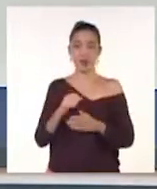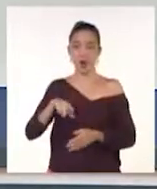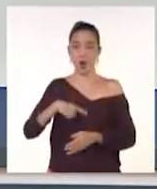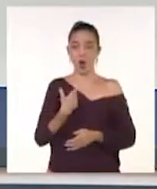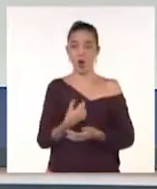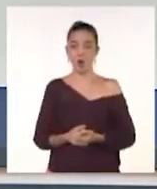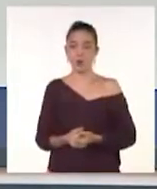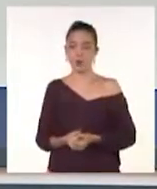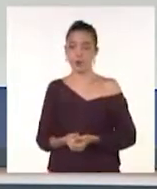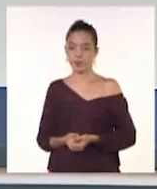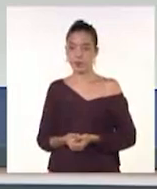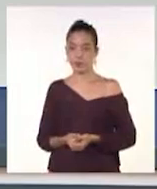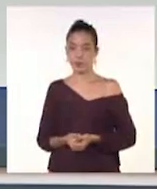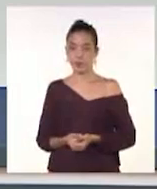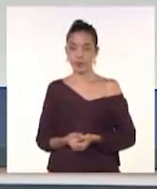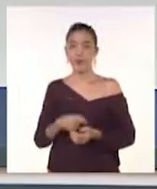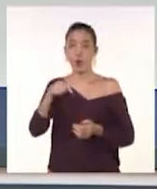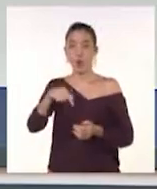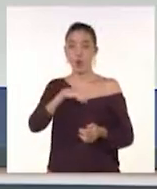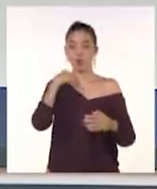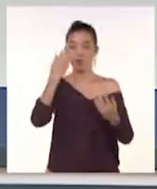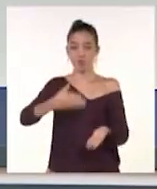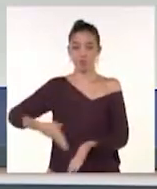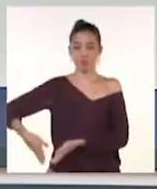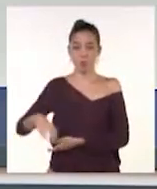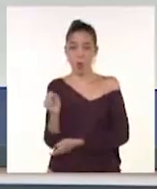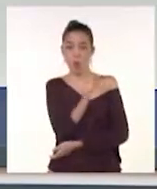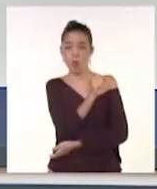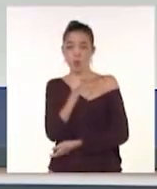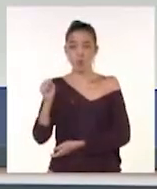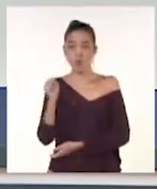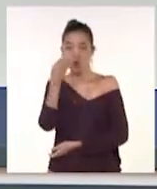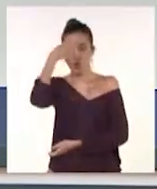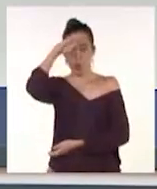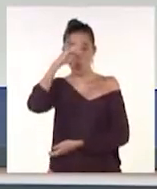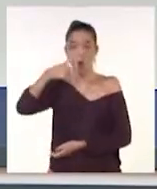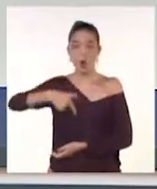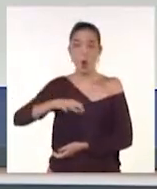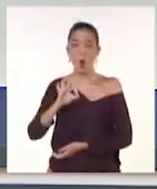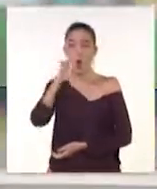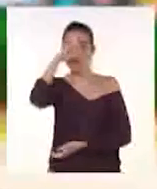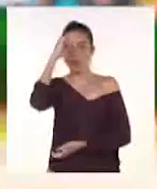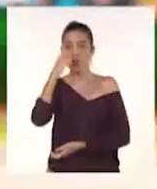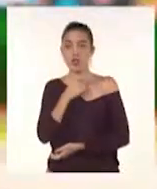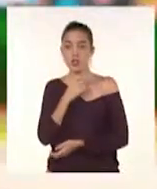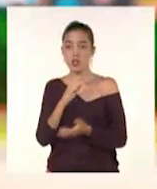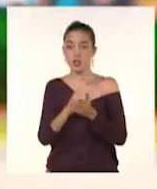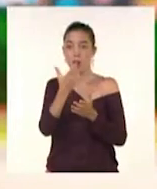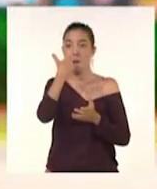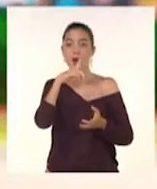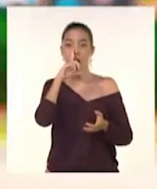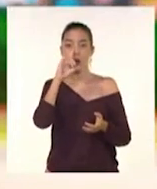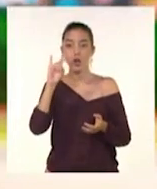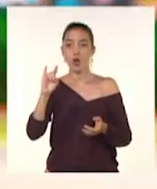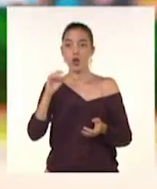de Miami, Florida, en Estados Unidos, el músico cubano José Manuel Carvajal Saldívar, conocido artísticamente como El Tiger.